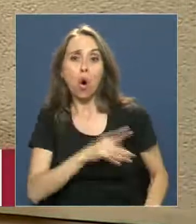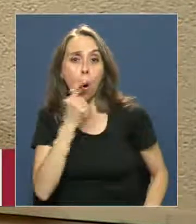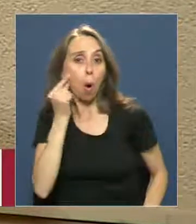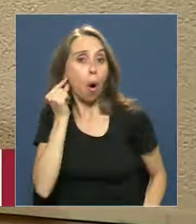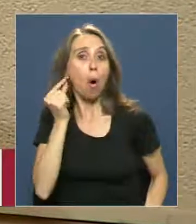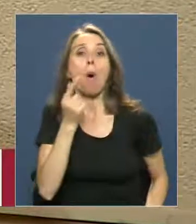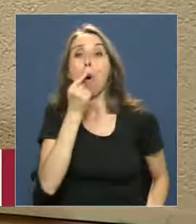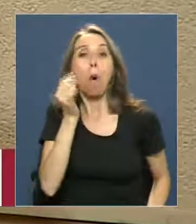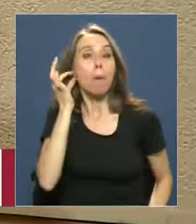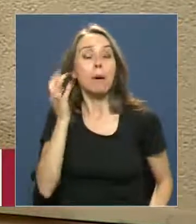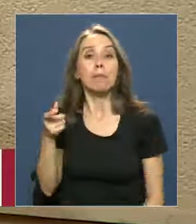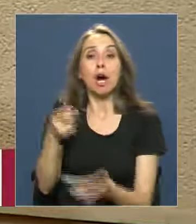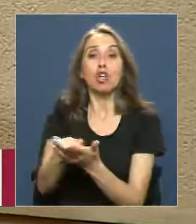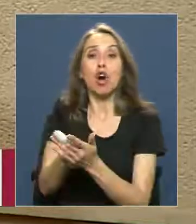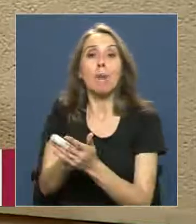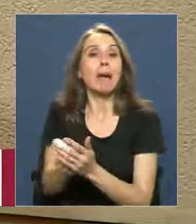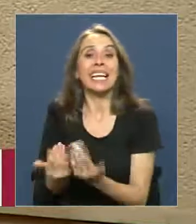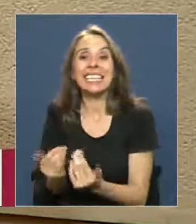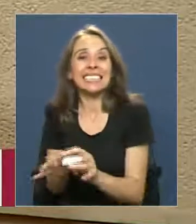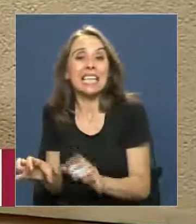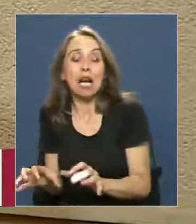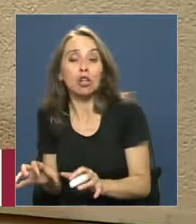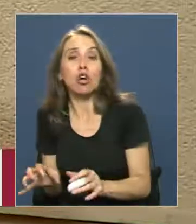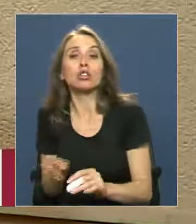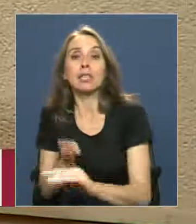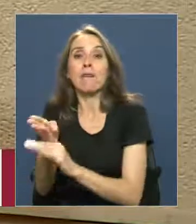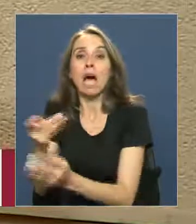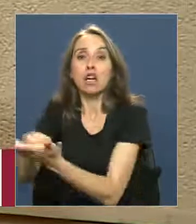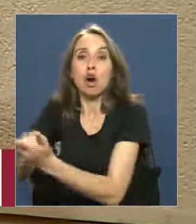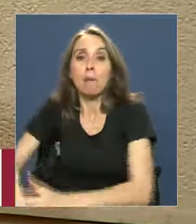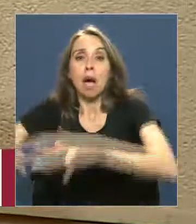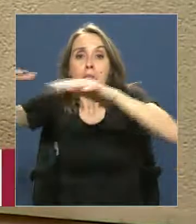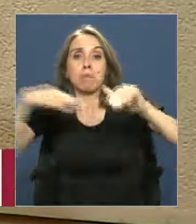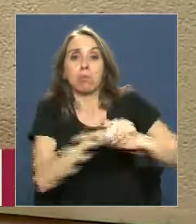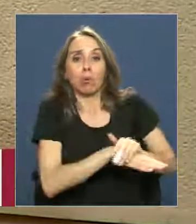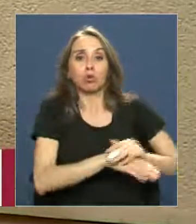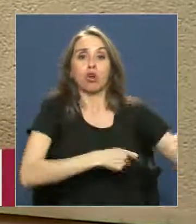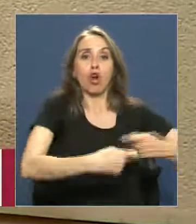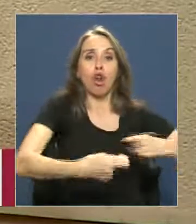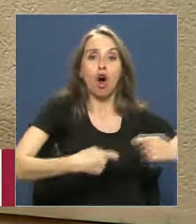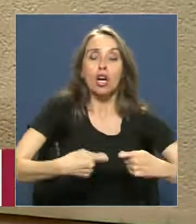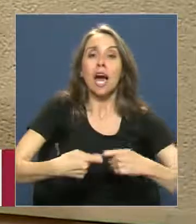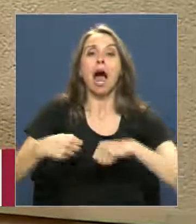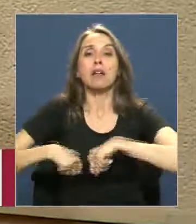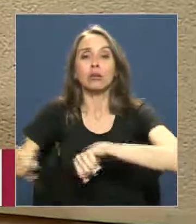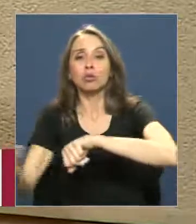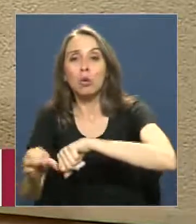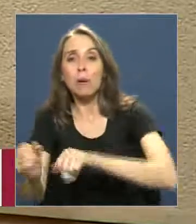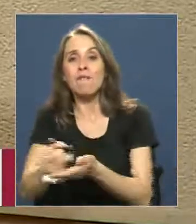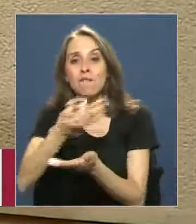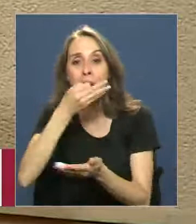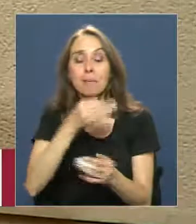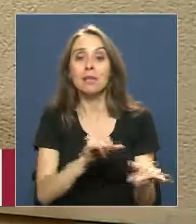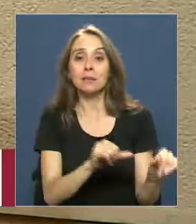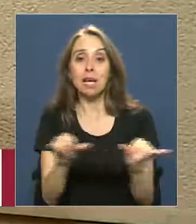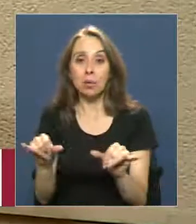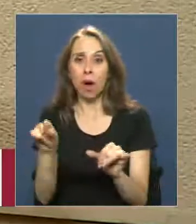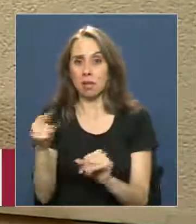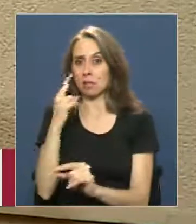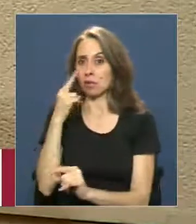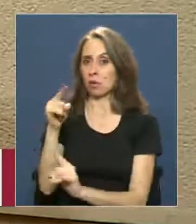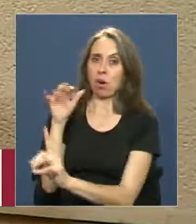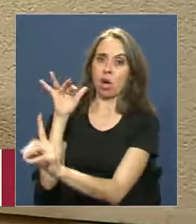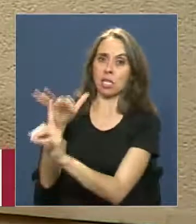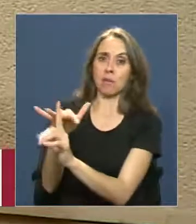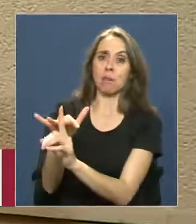acaparando productos de primera necesidad, ya sean farmacias y locales comerciales. En forma simultánea a esta reprochable